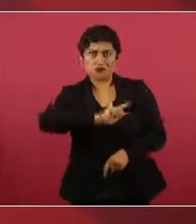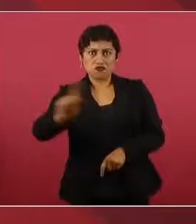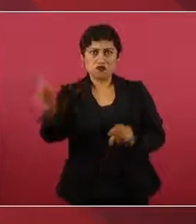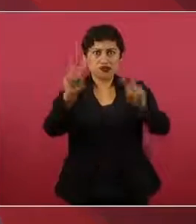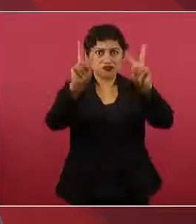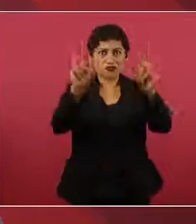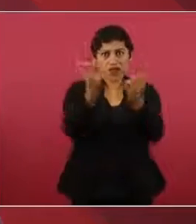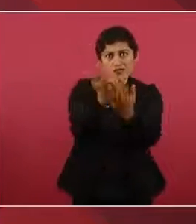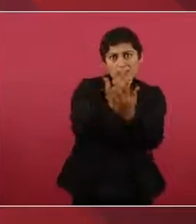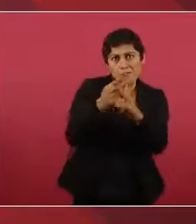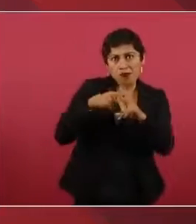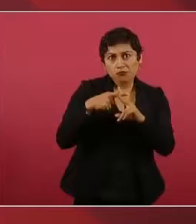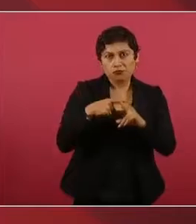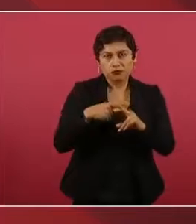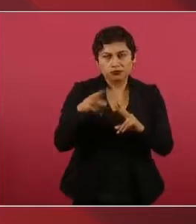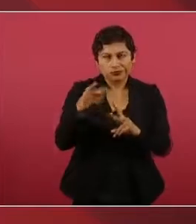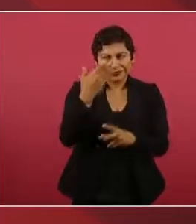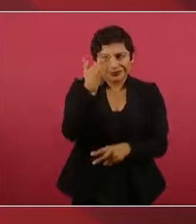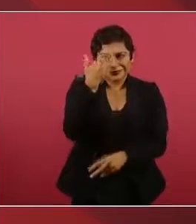en todos lados.